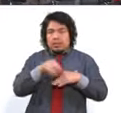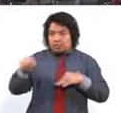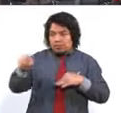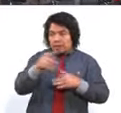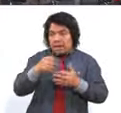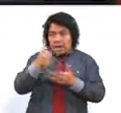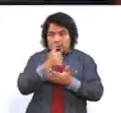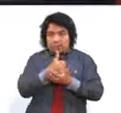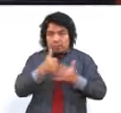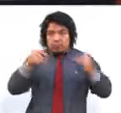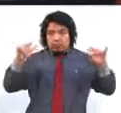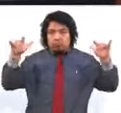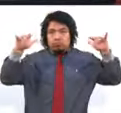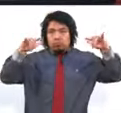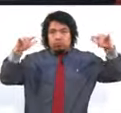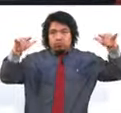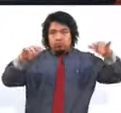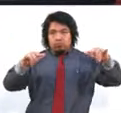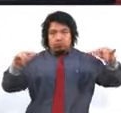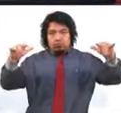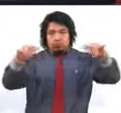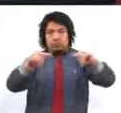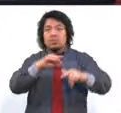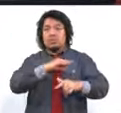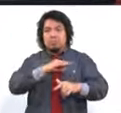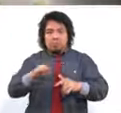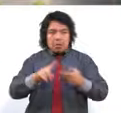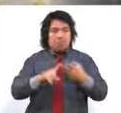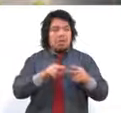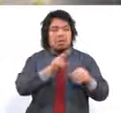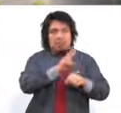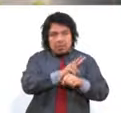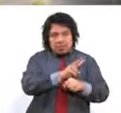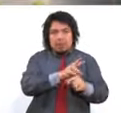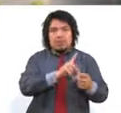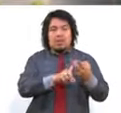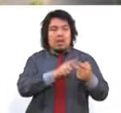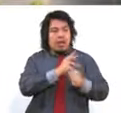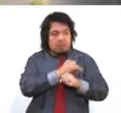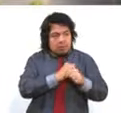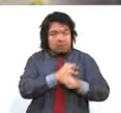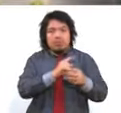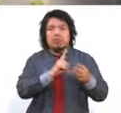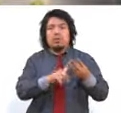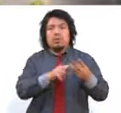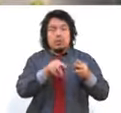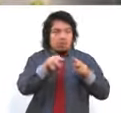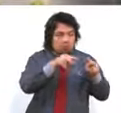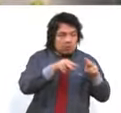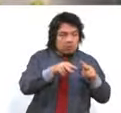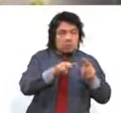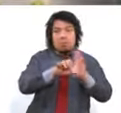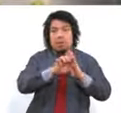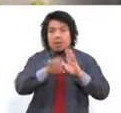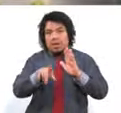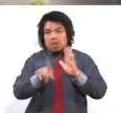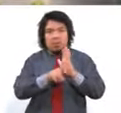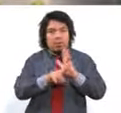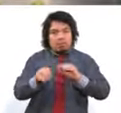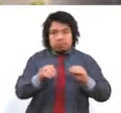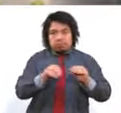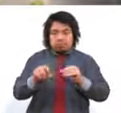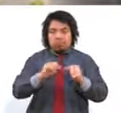hacer patrullaje, vigilancias, búsquedas, incluso apoyos a rescates como puede ser un sismo. Para eso tenemos